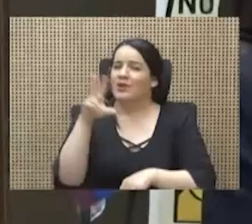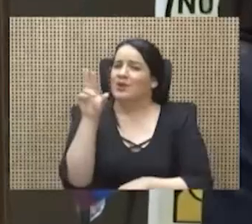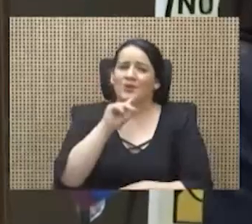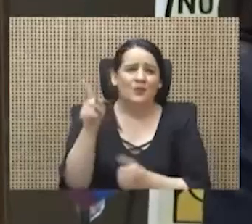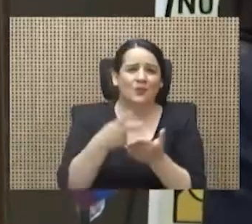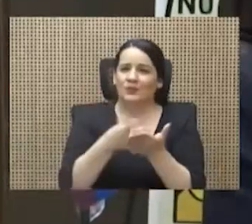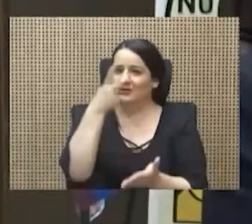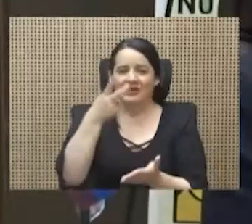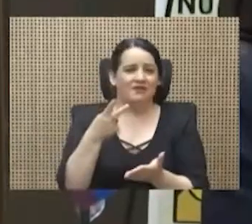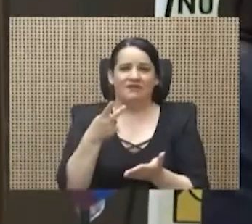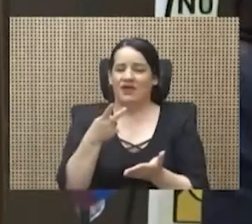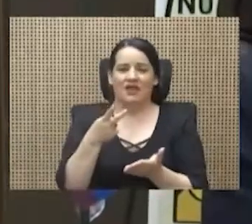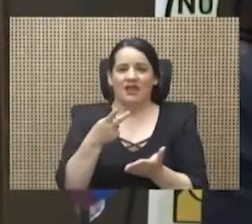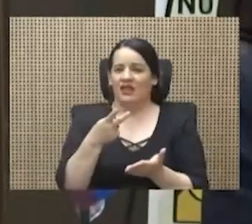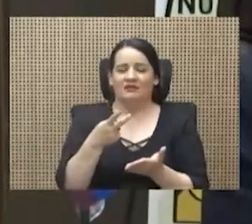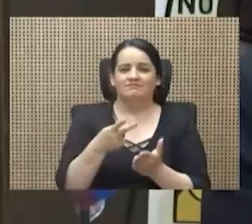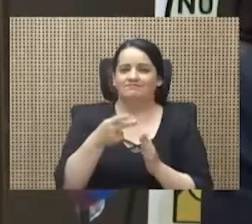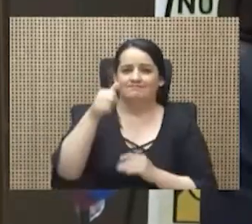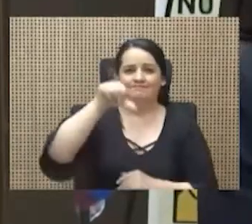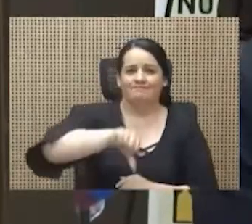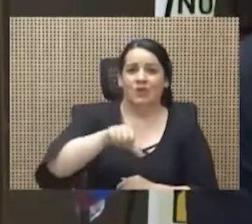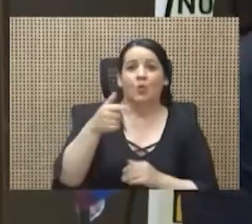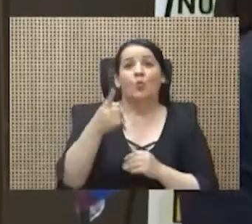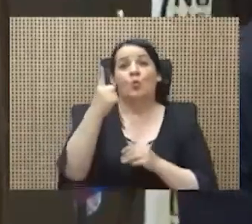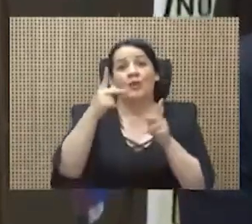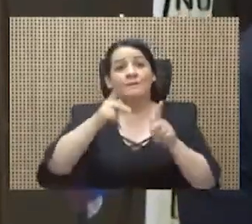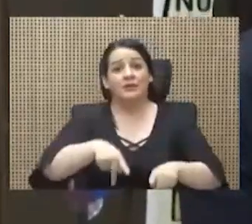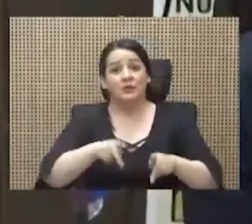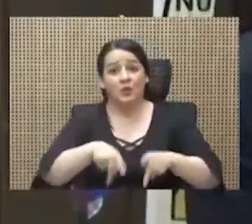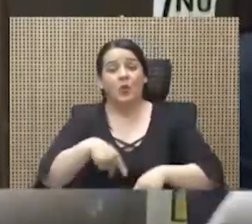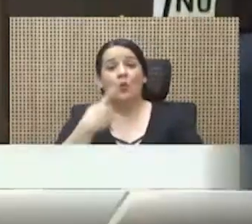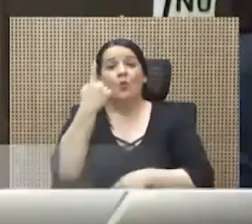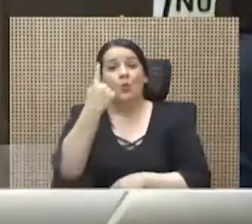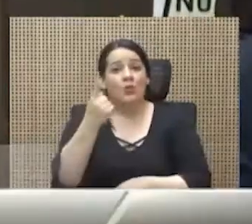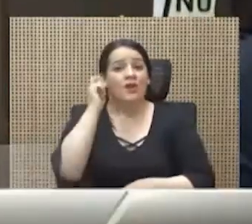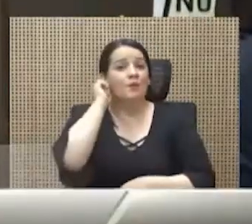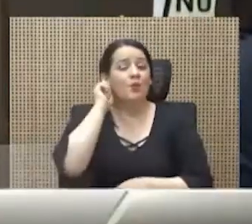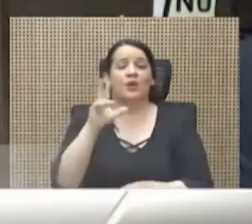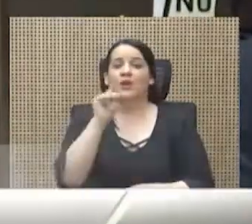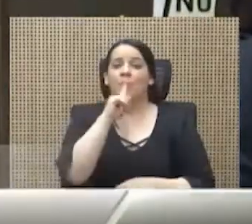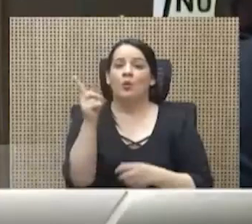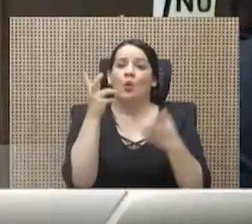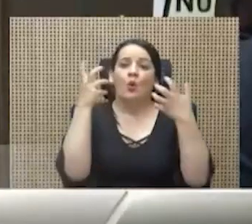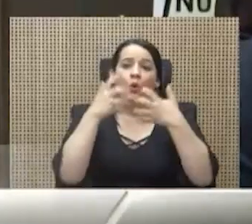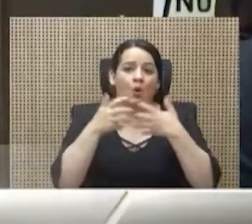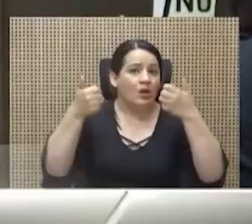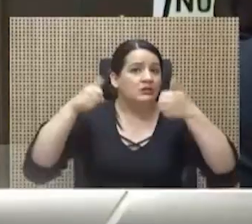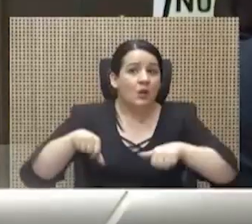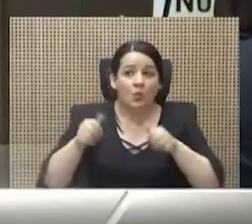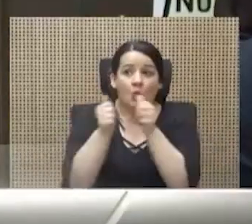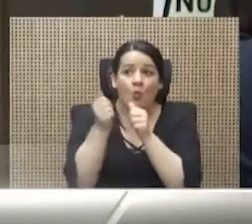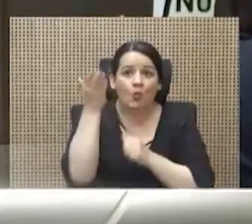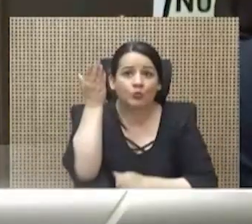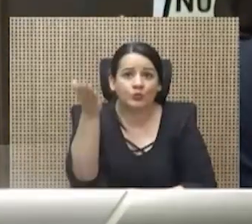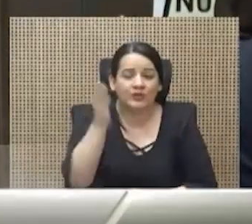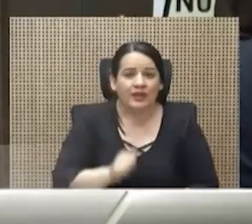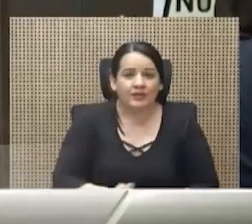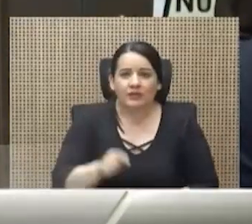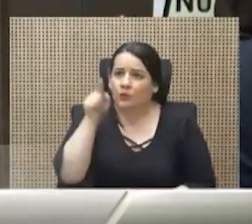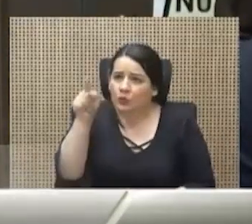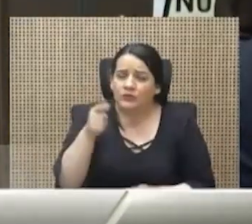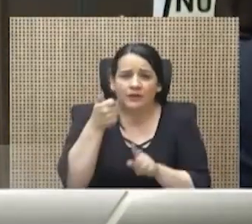vale deslegitimar cuando una persona, cuando una mujer no coincide con usted. Sea